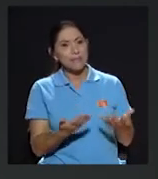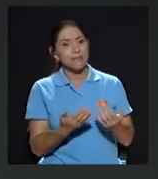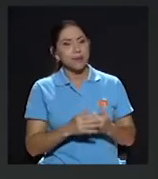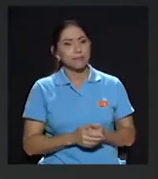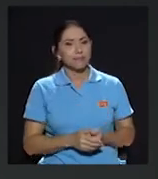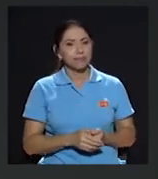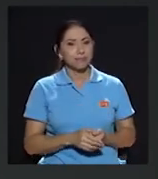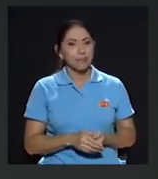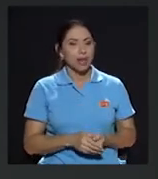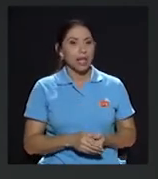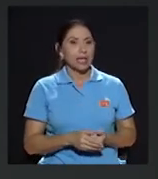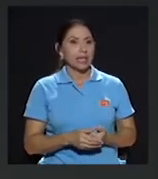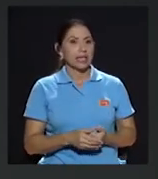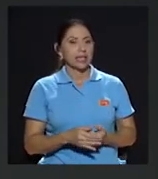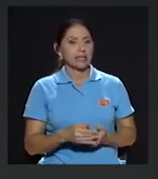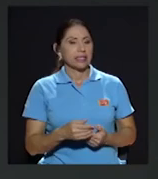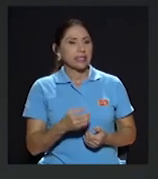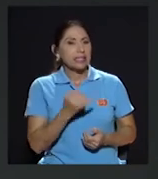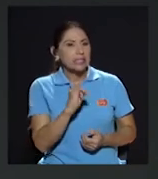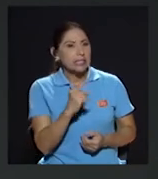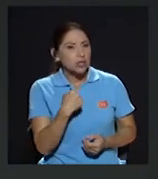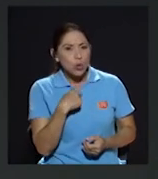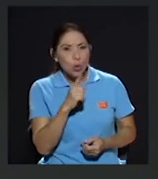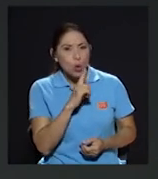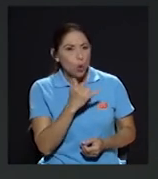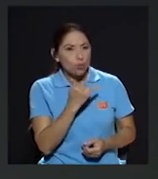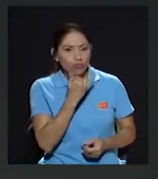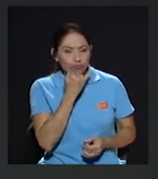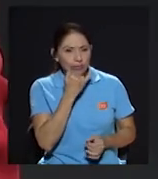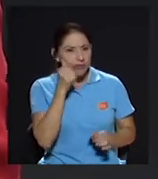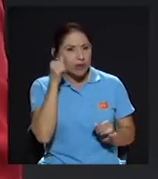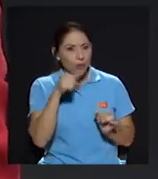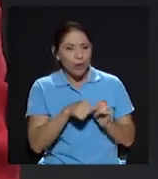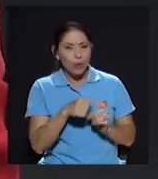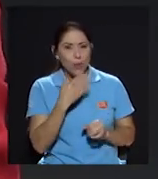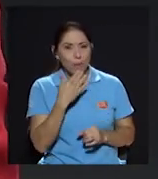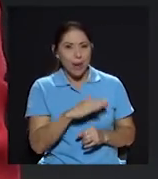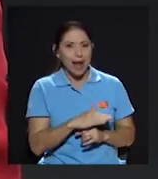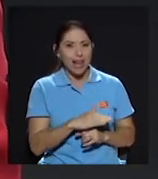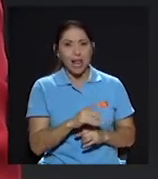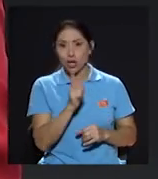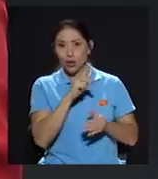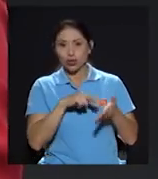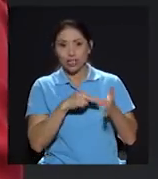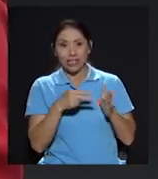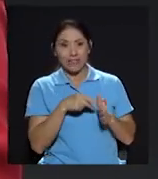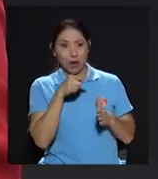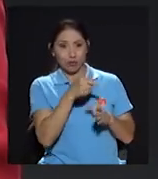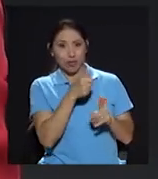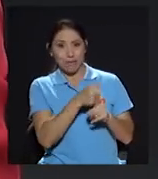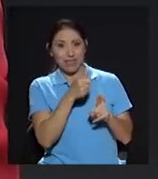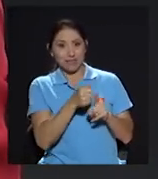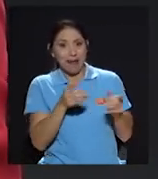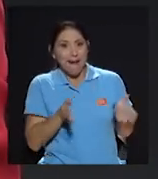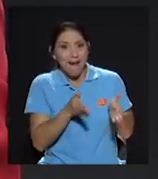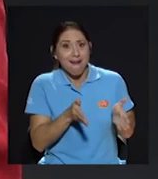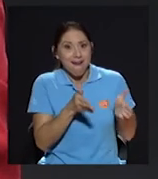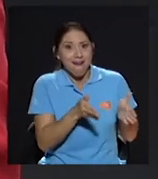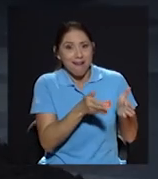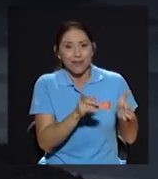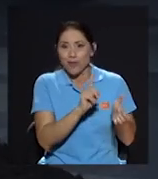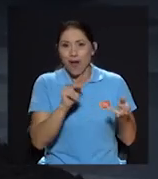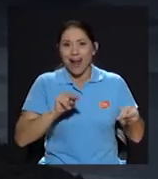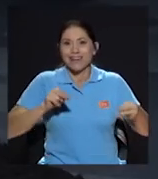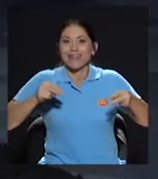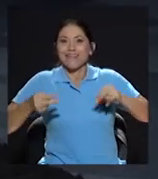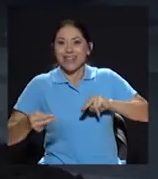si yo no recuerdo mal usted no fue que el mismo lo dice sino que al revés la buscaron y